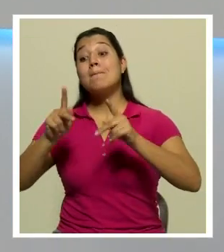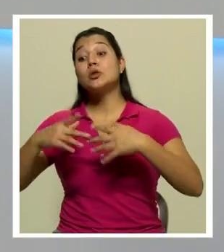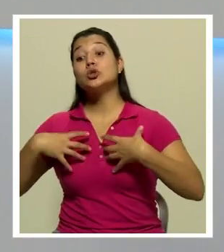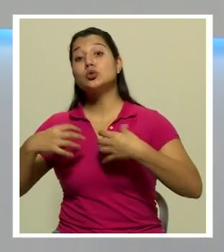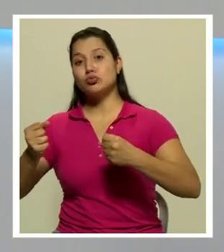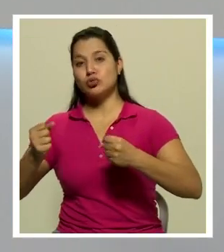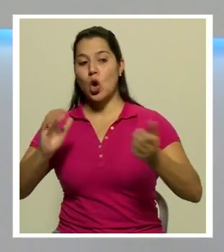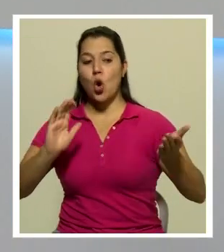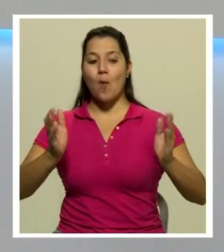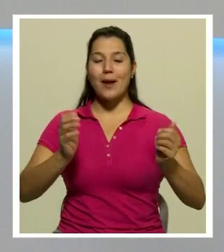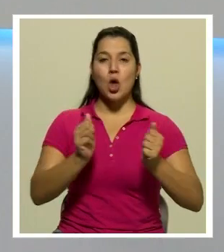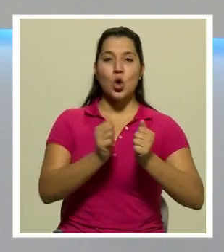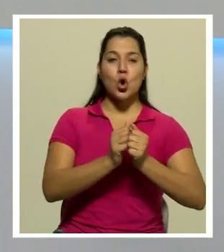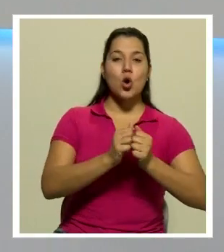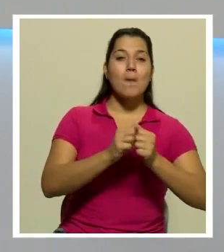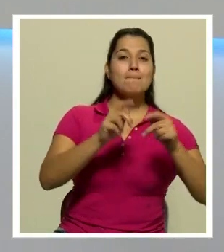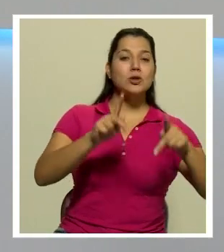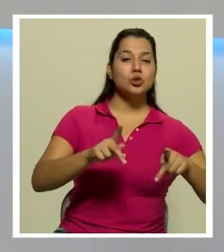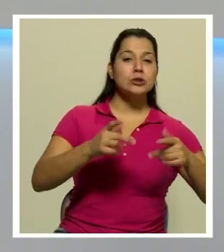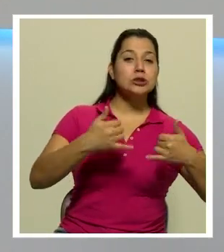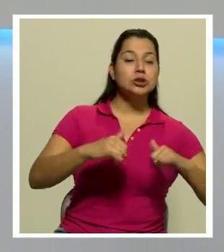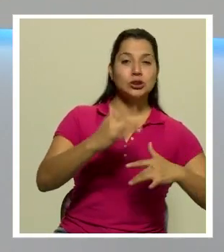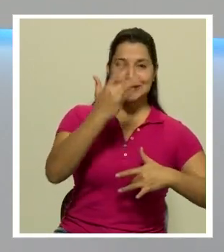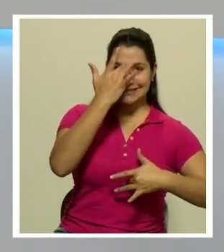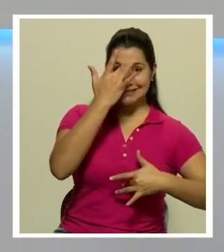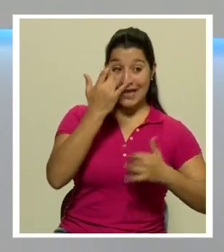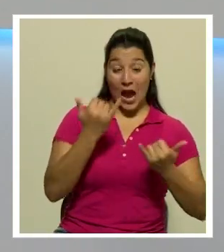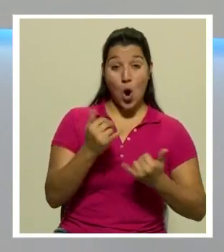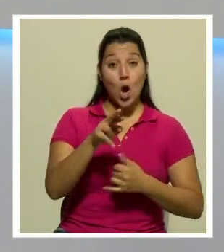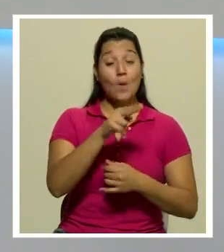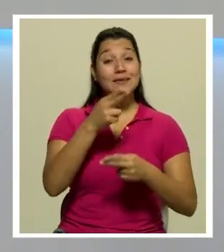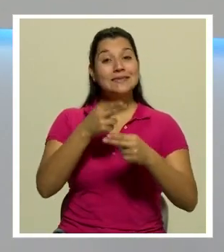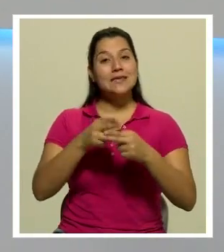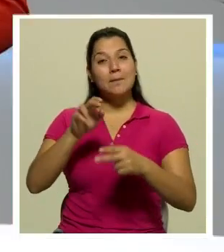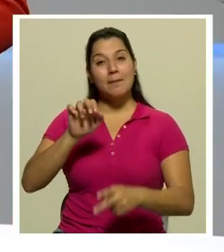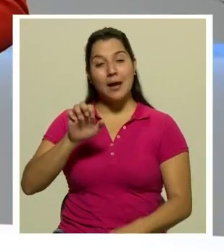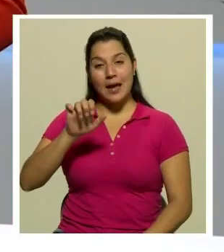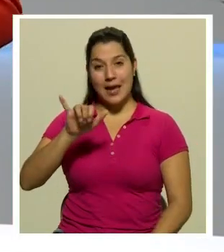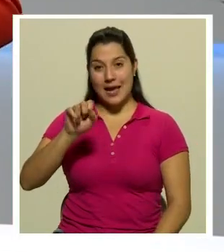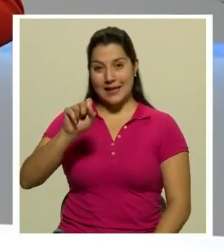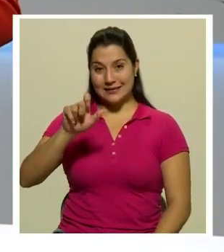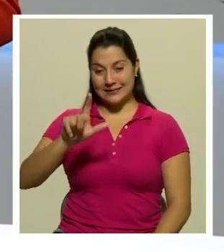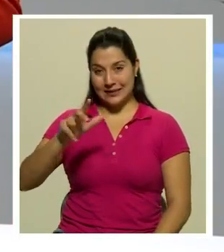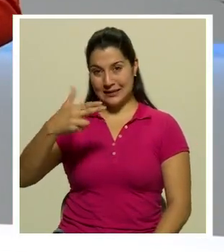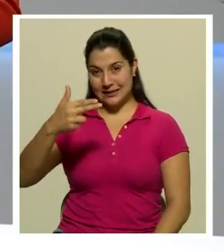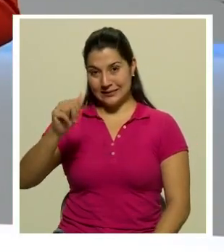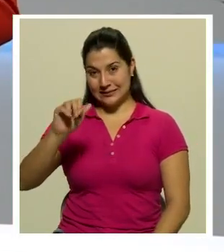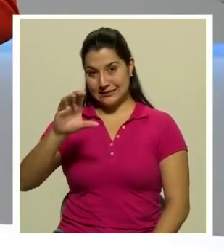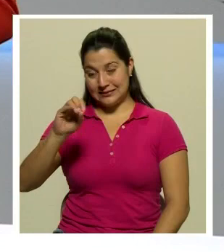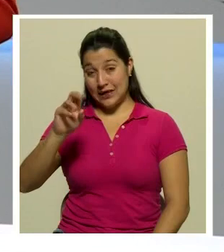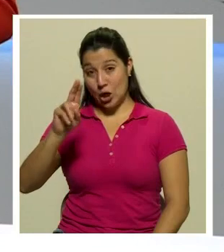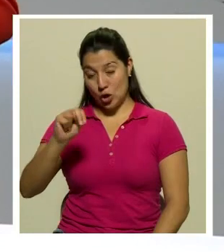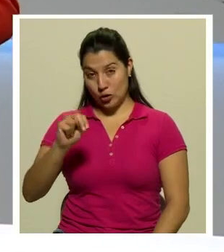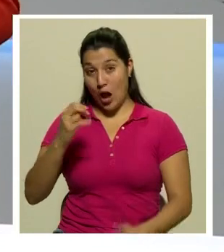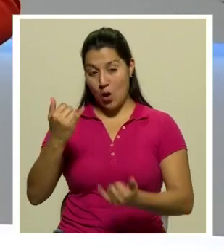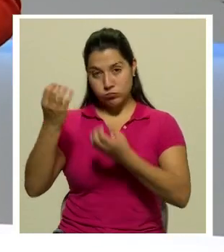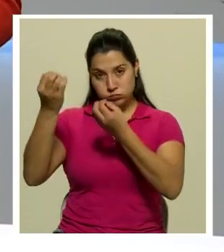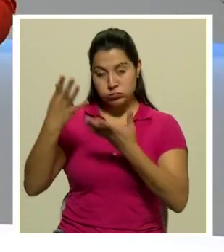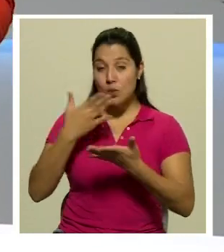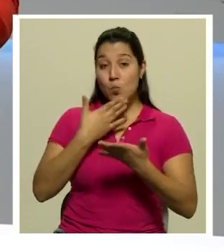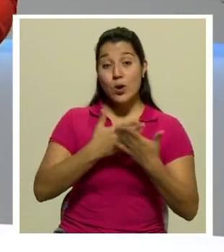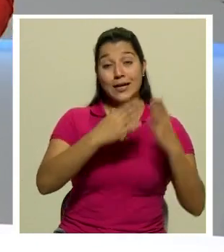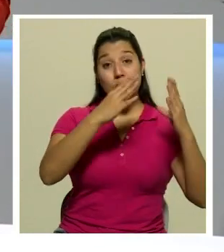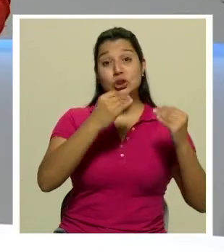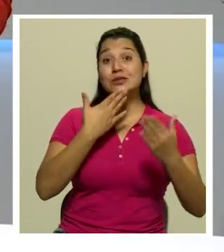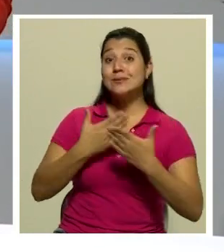activos. Nuestra compañera Eisel Chacón Cordero nos informa. Buenas noches, Eisel. Buenas noches, don Ernesto. Un gusto estar con usted hoy en el set de Costa Rica Noticias